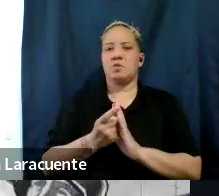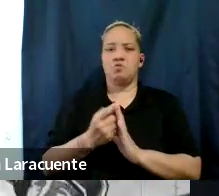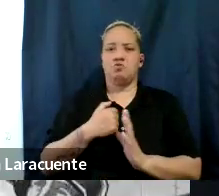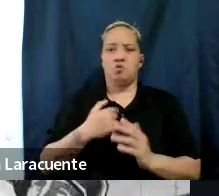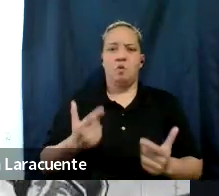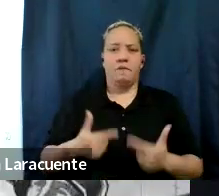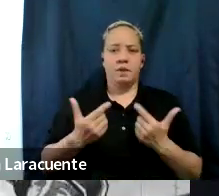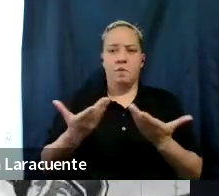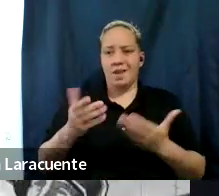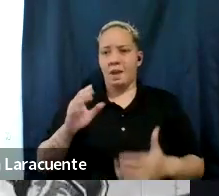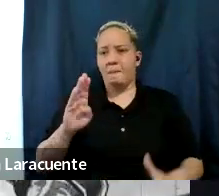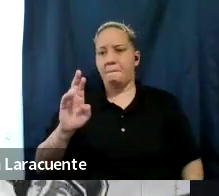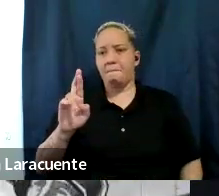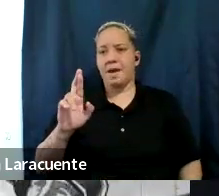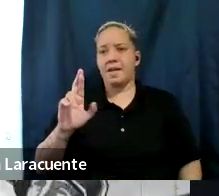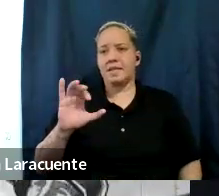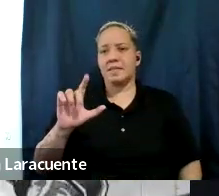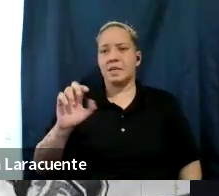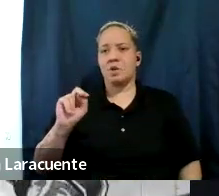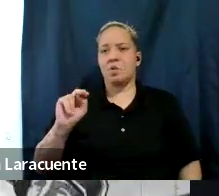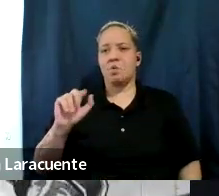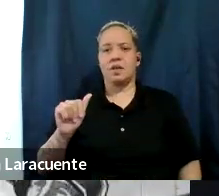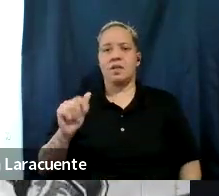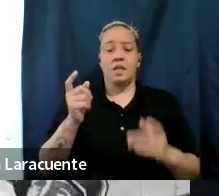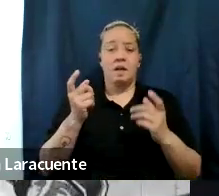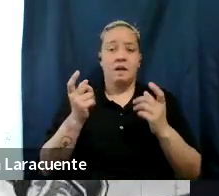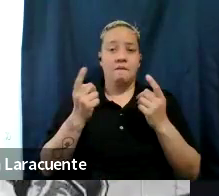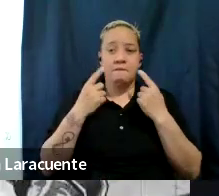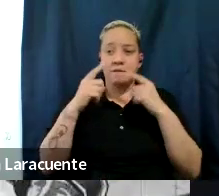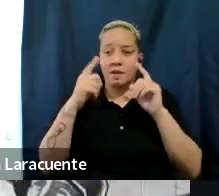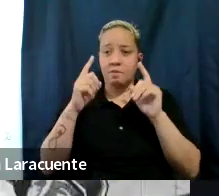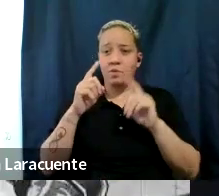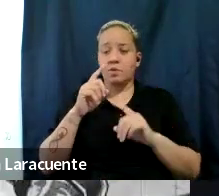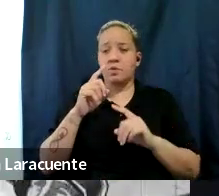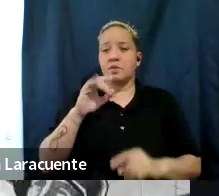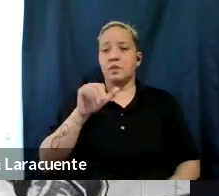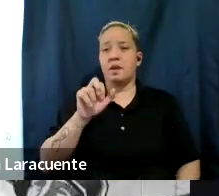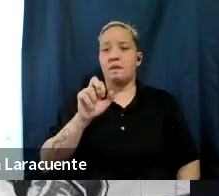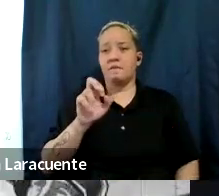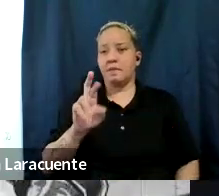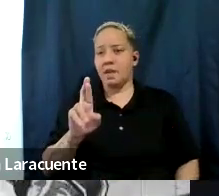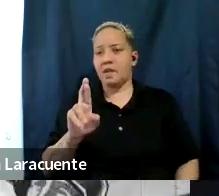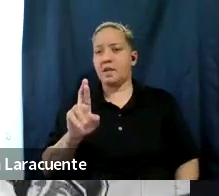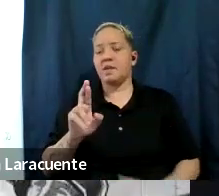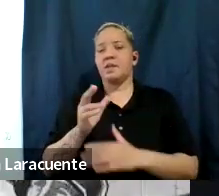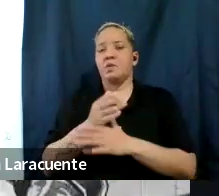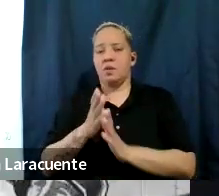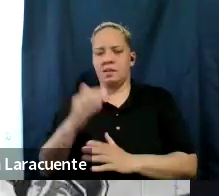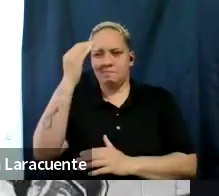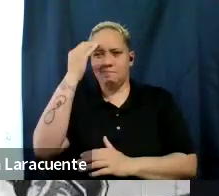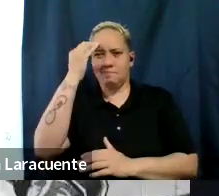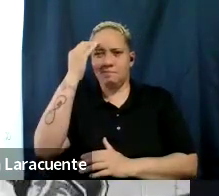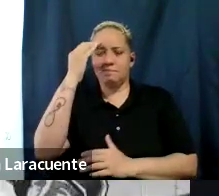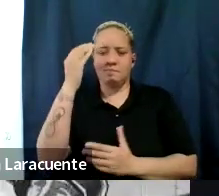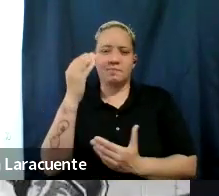en Barcelona. Esta es la famosa, que mis queridos colegas Javier Almeida y Luis Joel la conocen bien. Esta